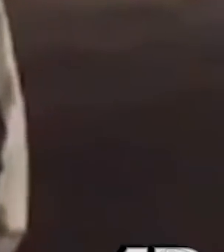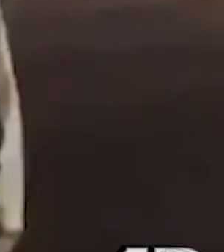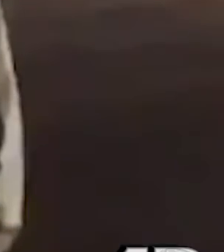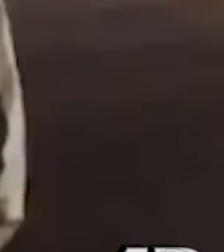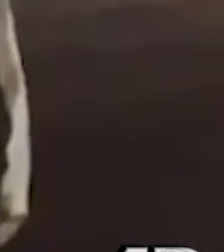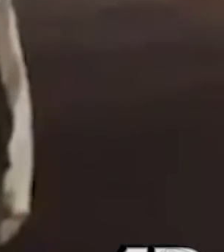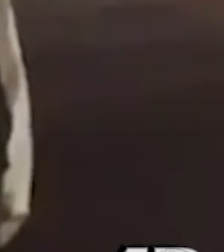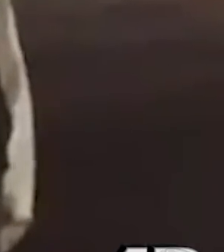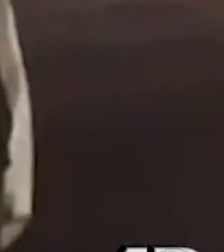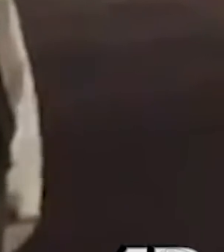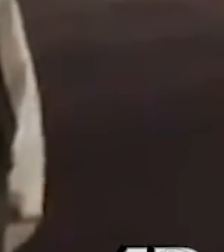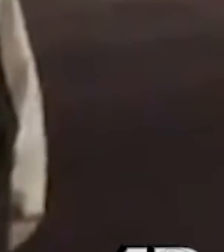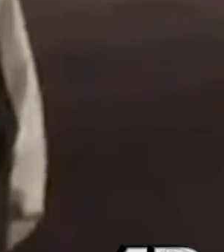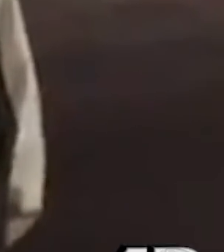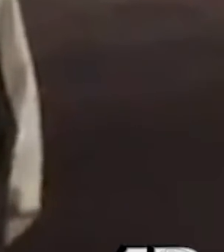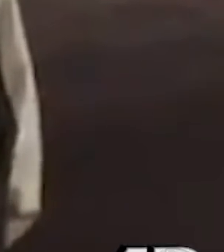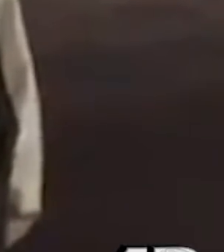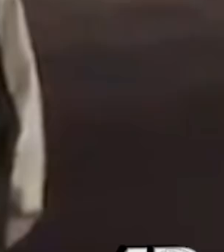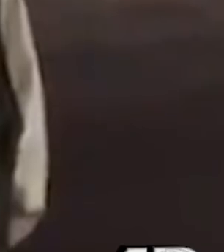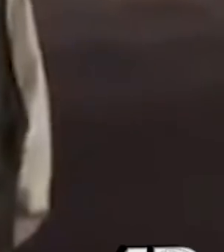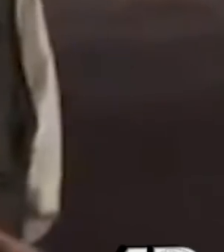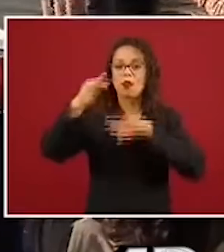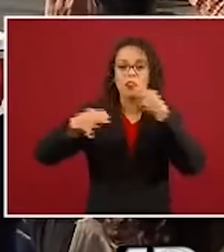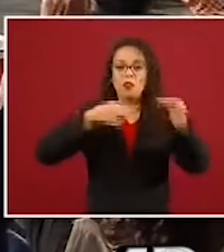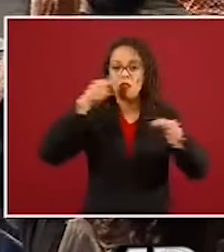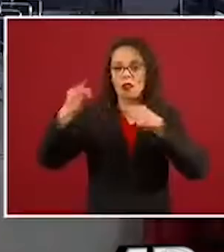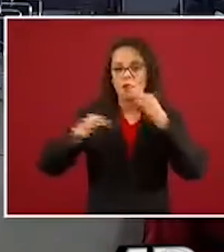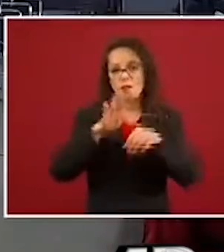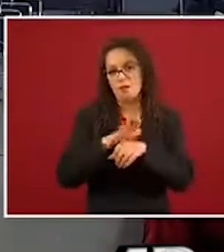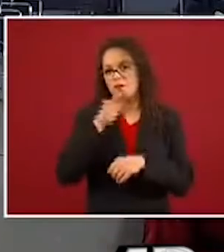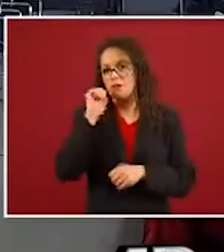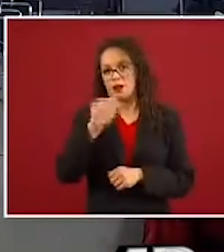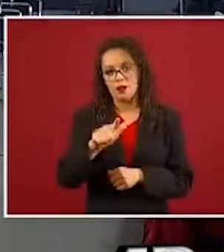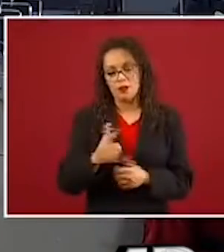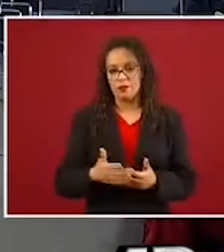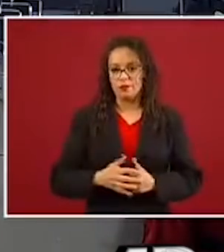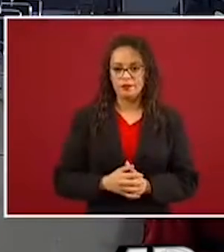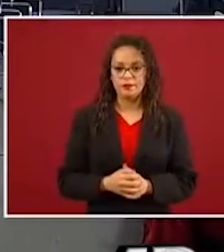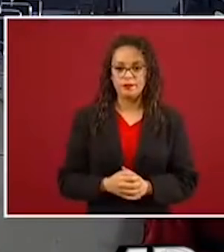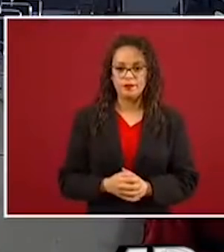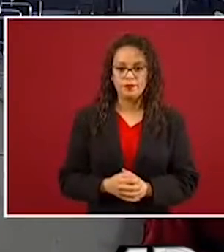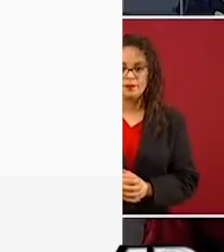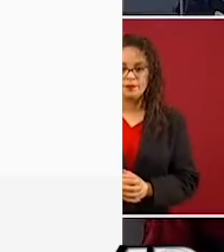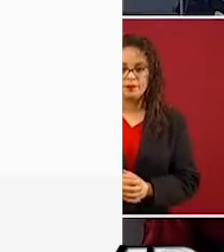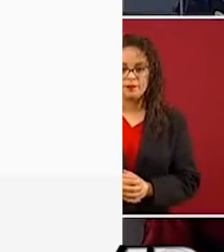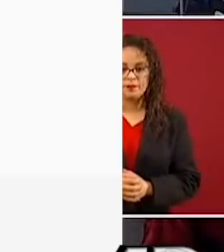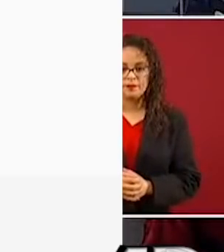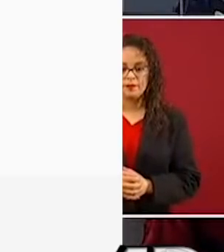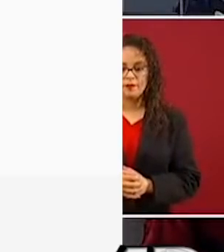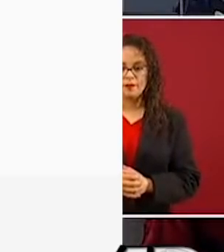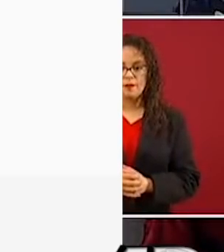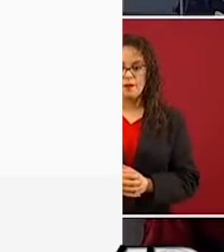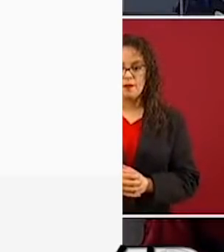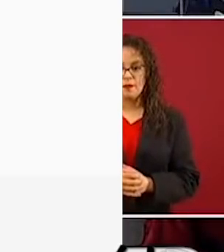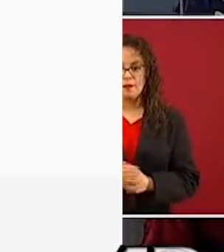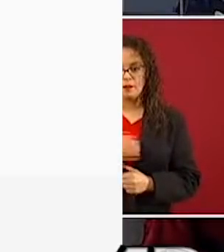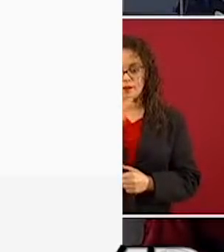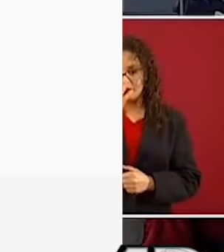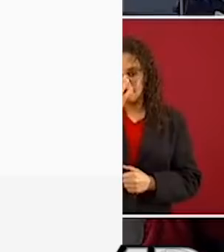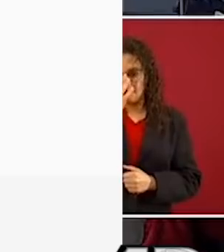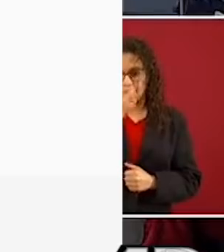más agregada al historial de Carlos Loret de Mola. Eso no fue todo, porque en su mismo medio aseveraba, y